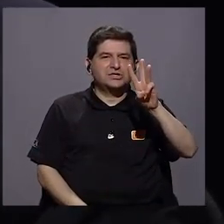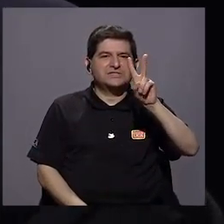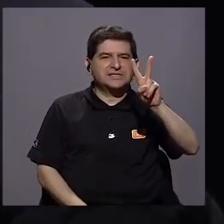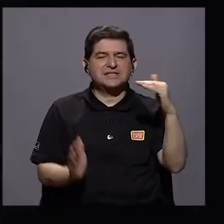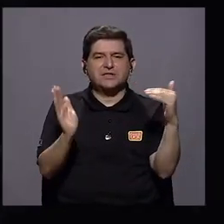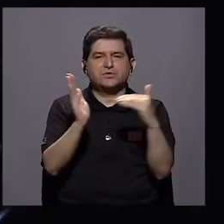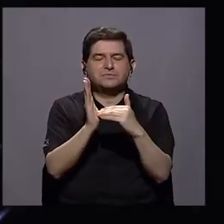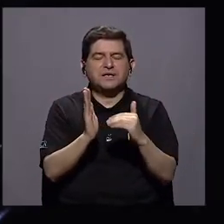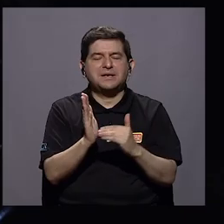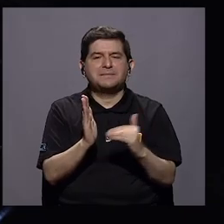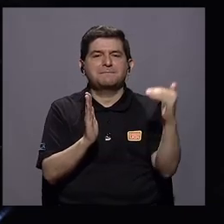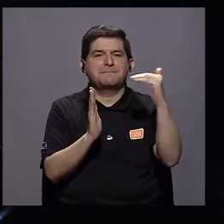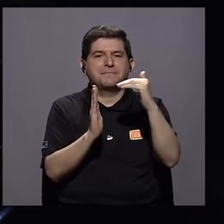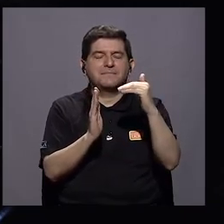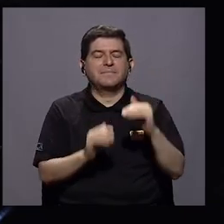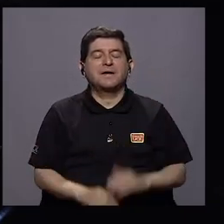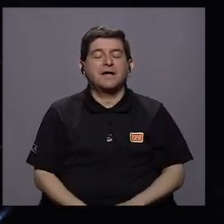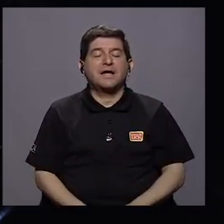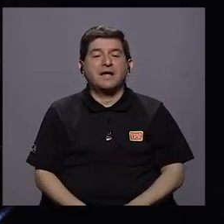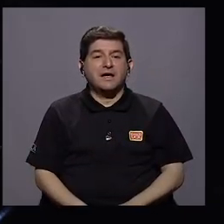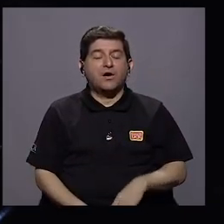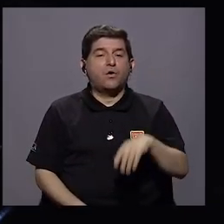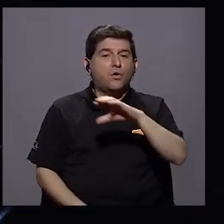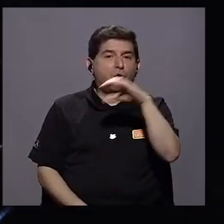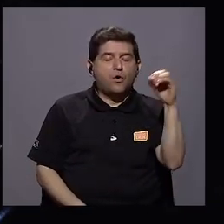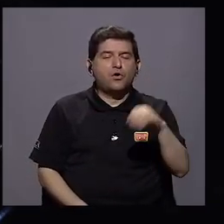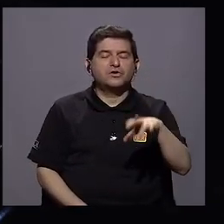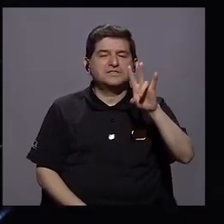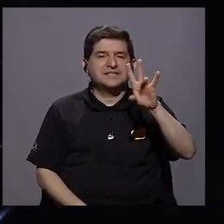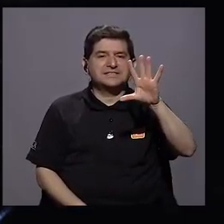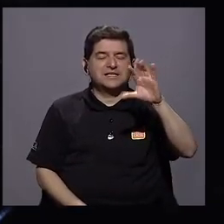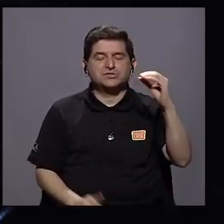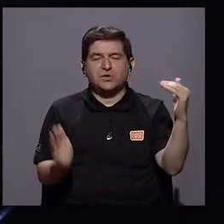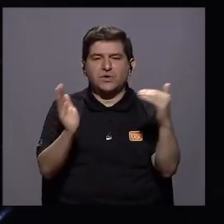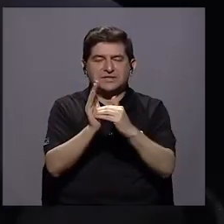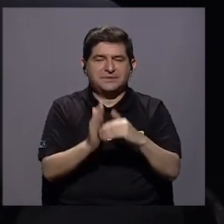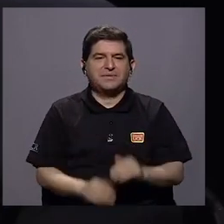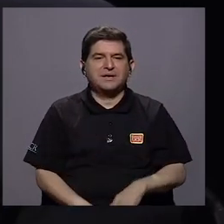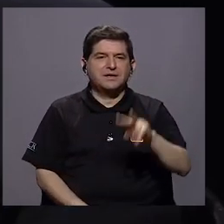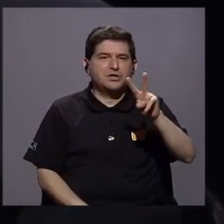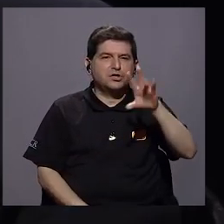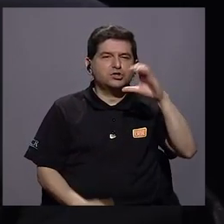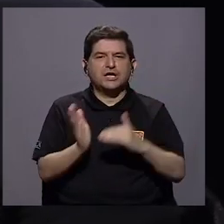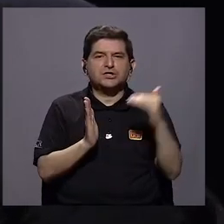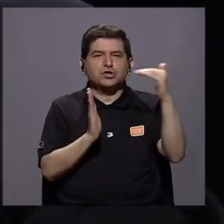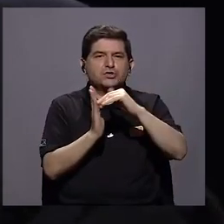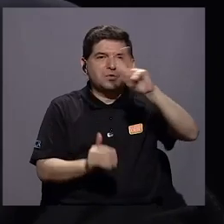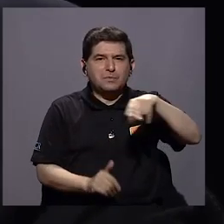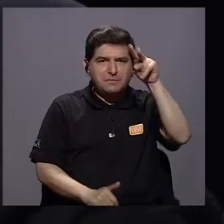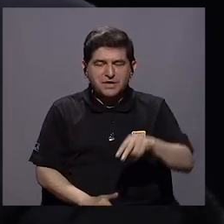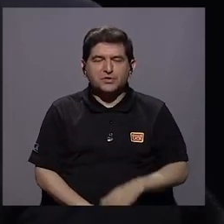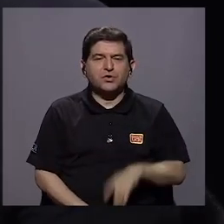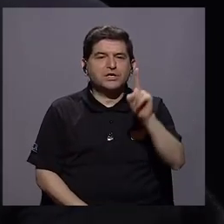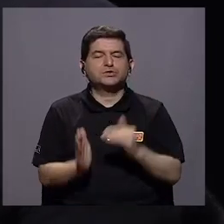Wow. 100 millones de colones, 750 mil colones. 200 millones de